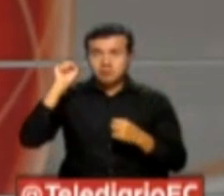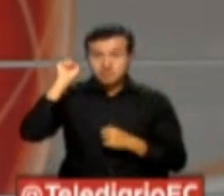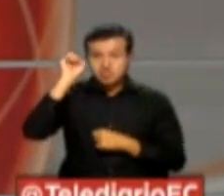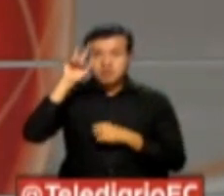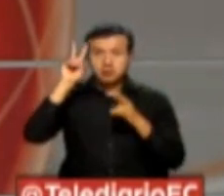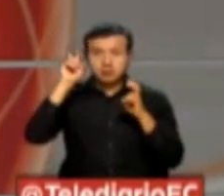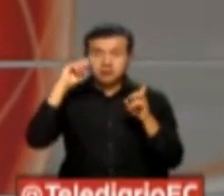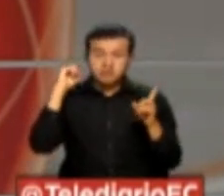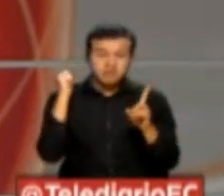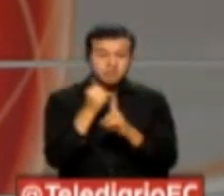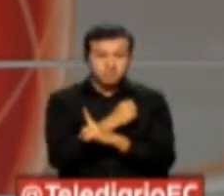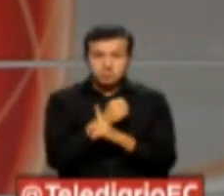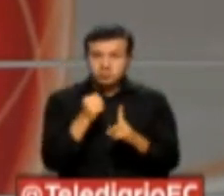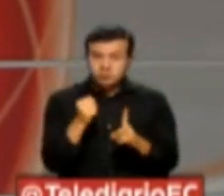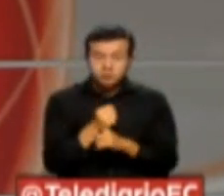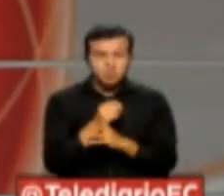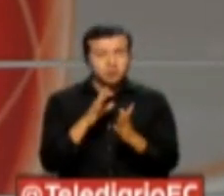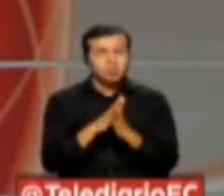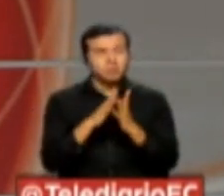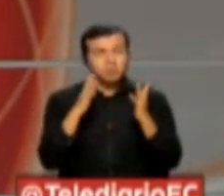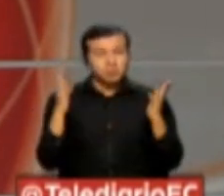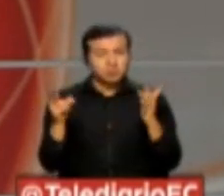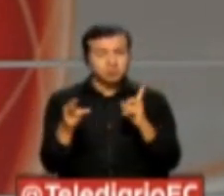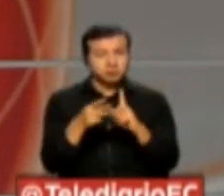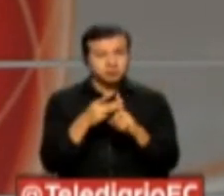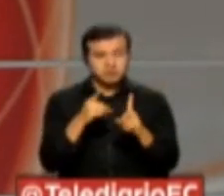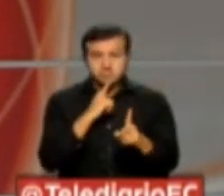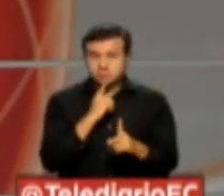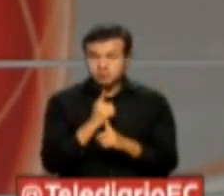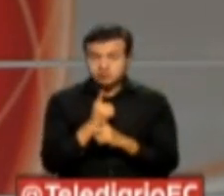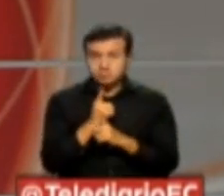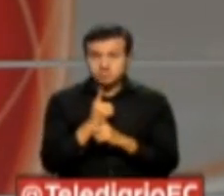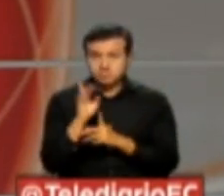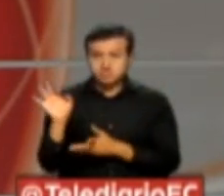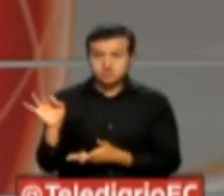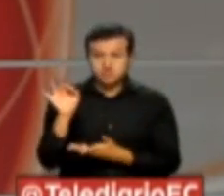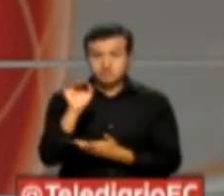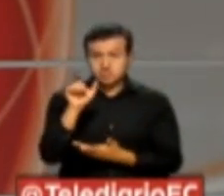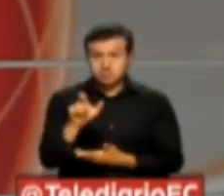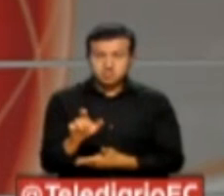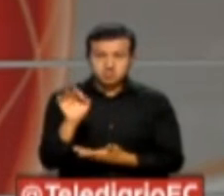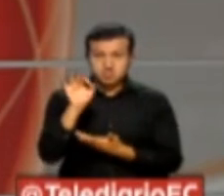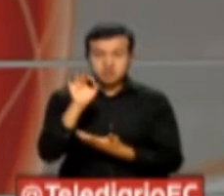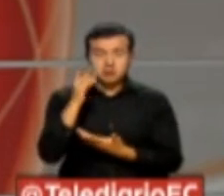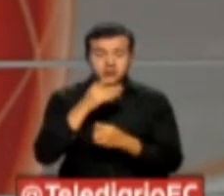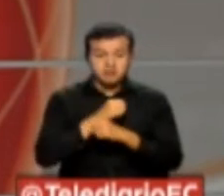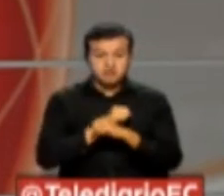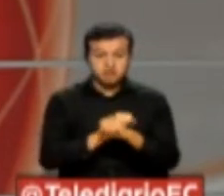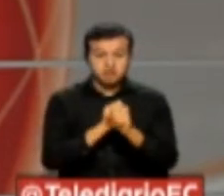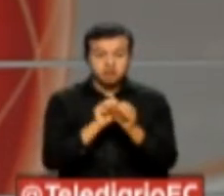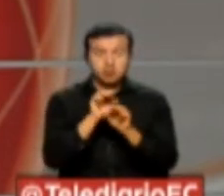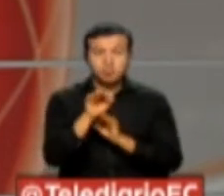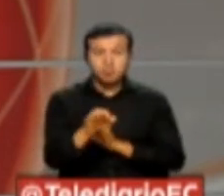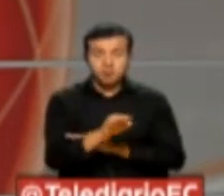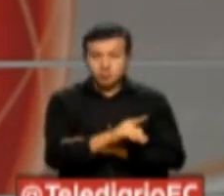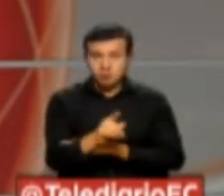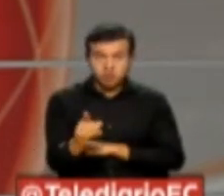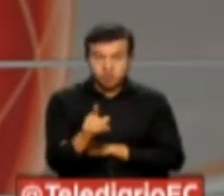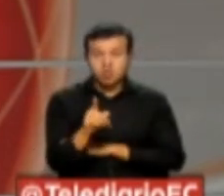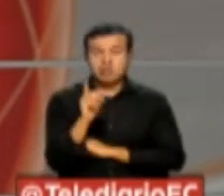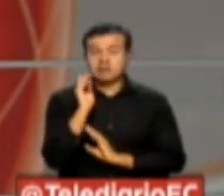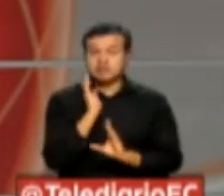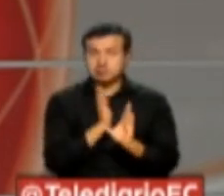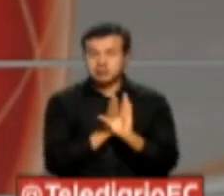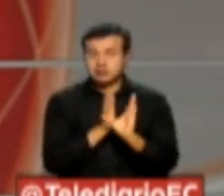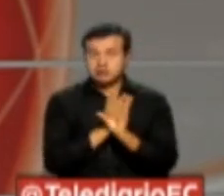contenido violento ganan popularidad en las redes sociales. Según un representante de la Defensoría del Pueblo y una